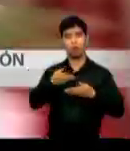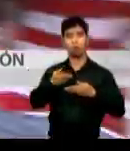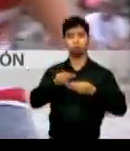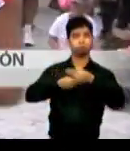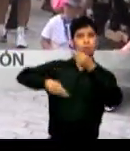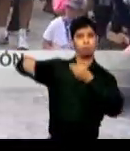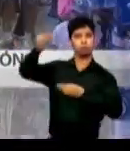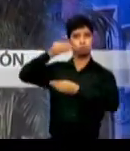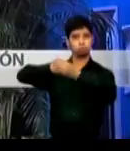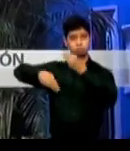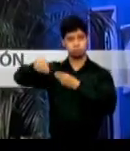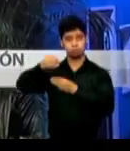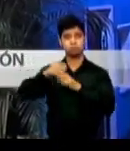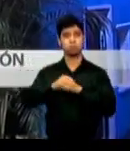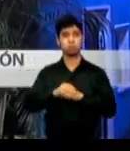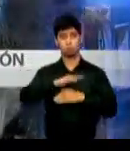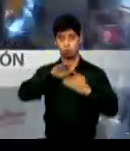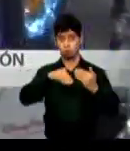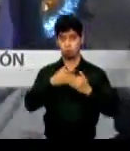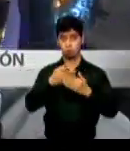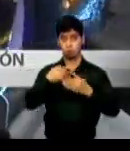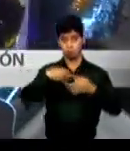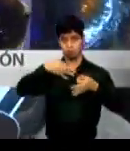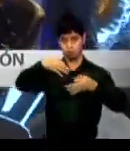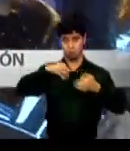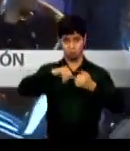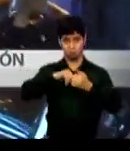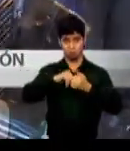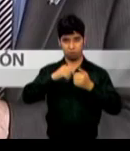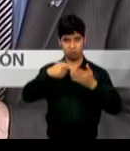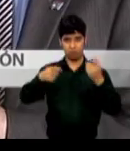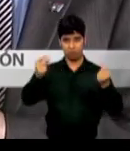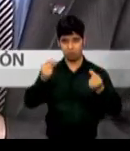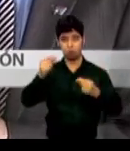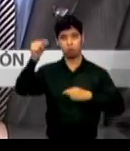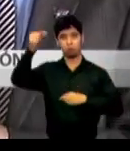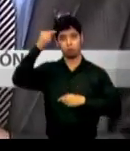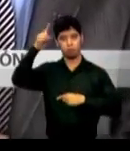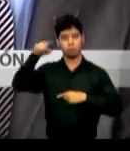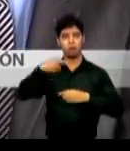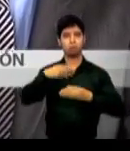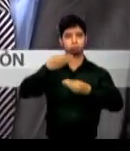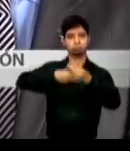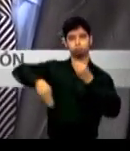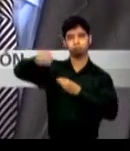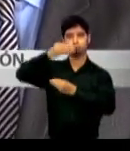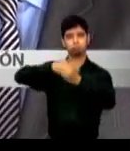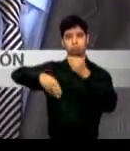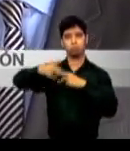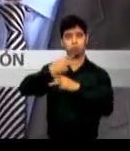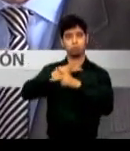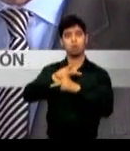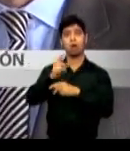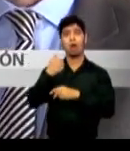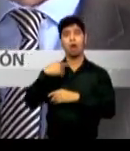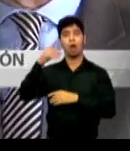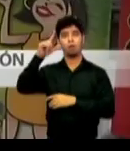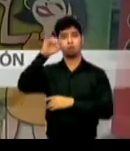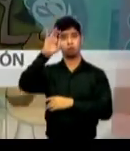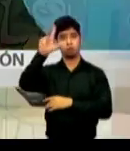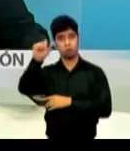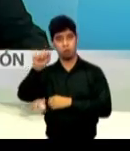informe de las gestiones que realiza el gobierno para canalizar la exportación de productos locales al estado de la Florida y otros